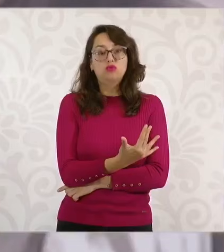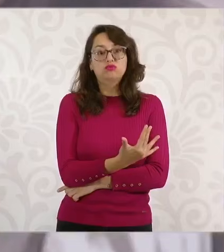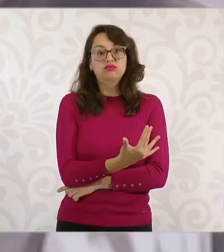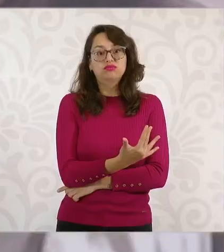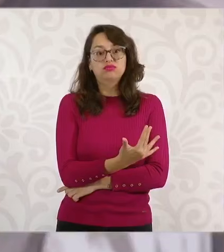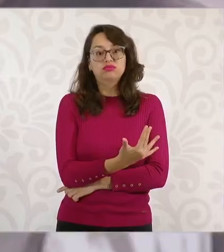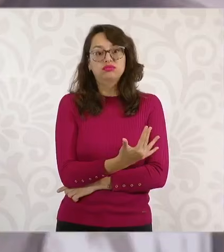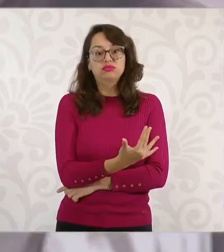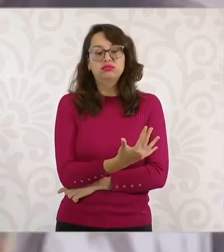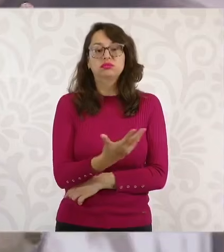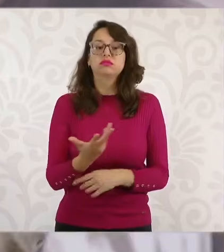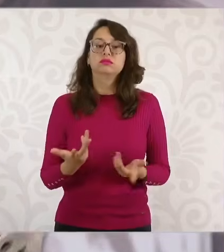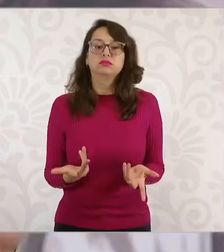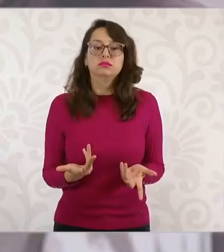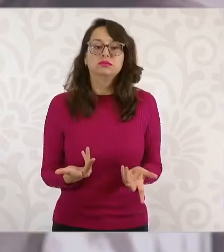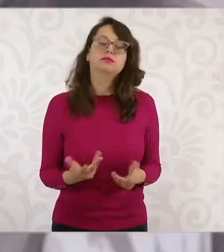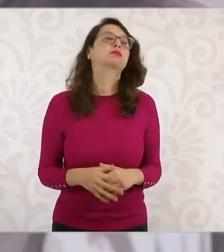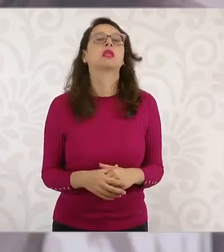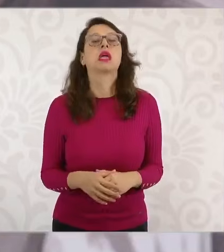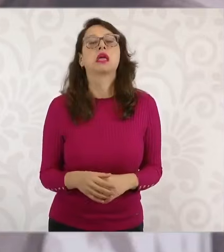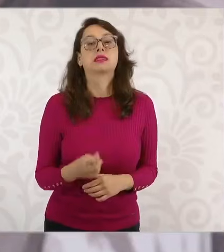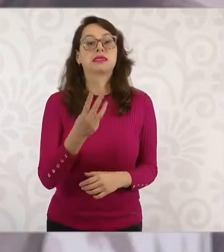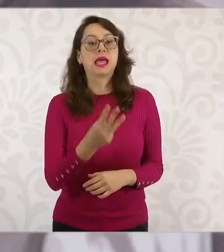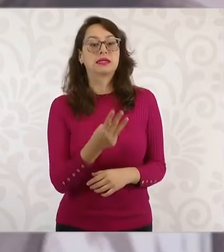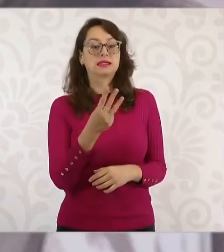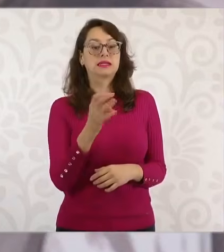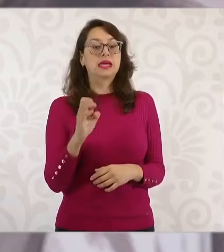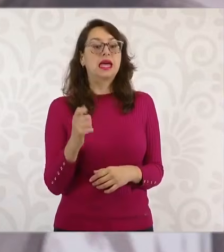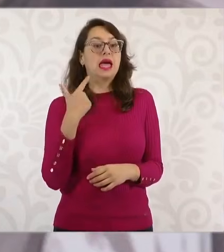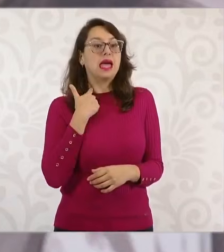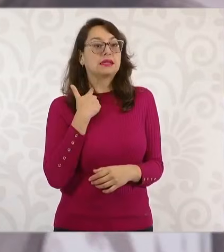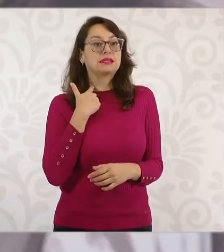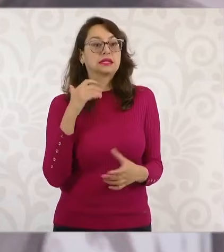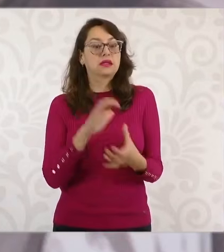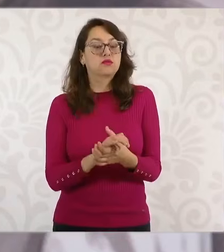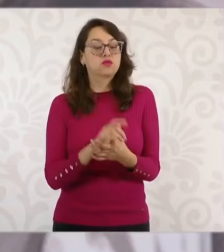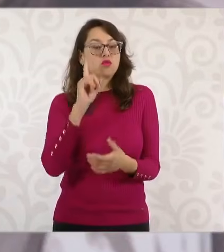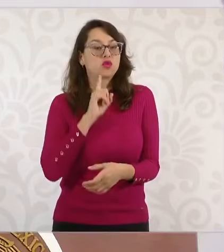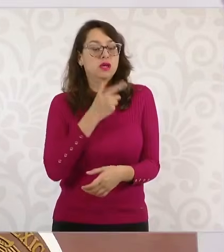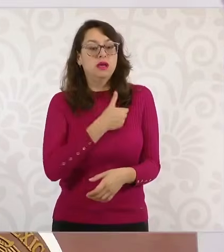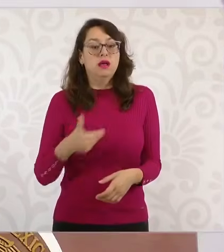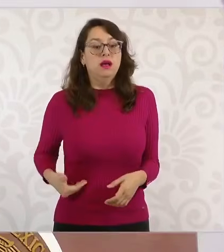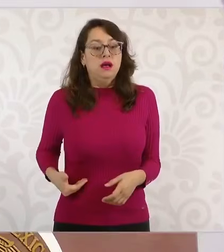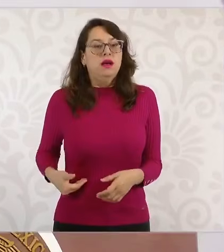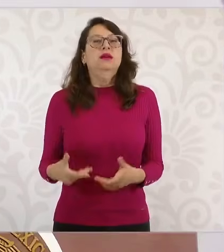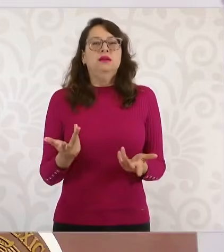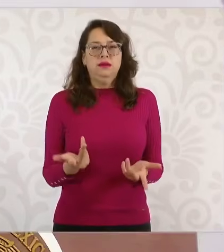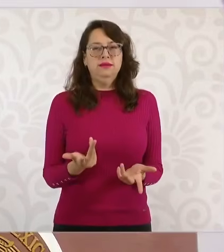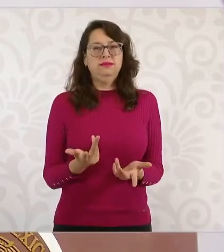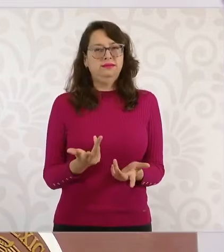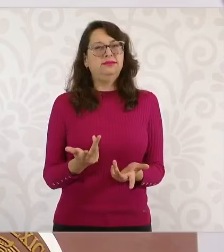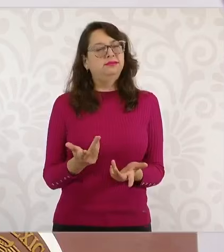de primeras damas. O ex primeras damas, pues. Entonces, vamos a revisar el asunto para ver exactamente de qué se